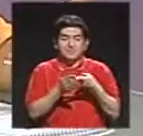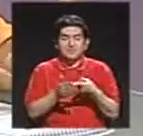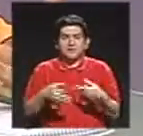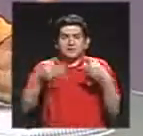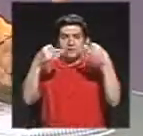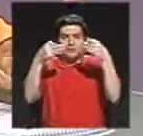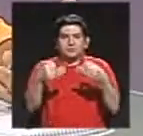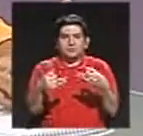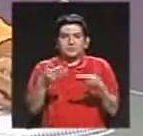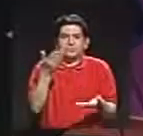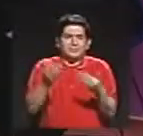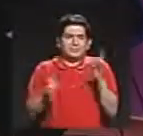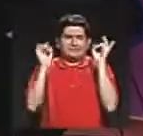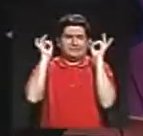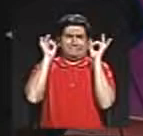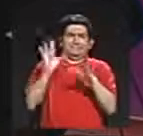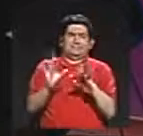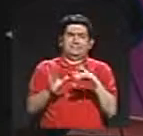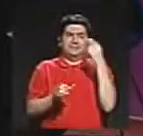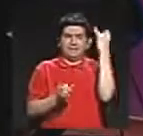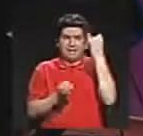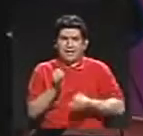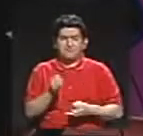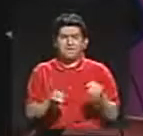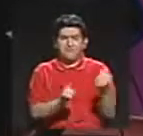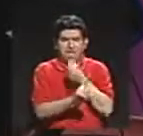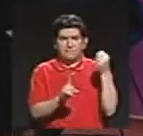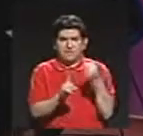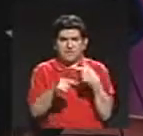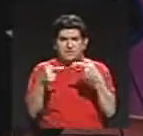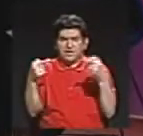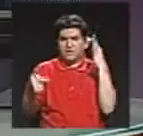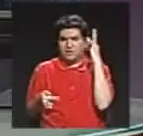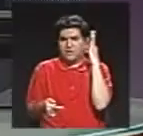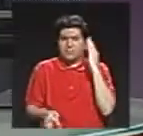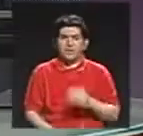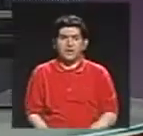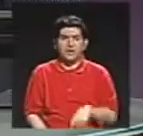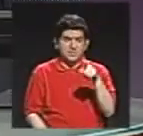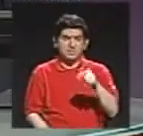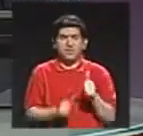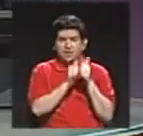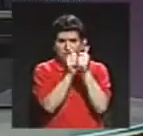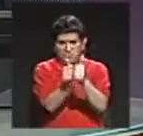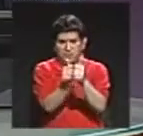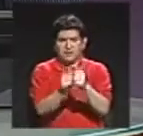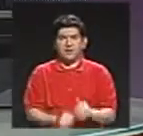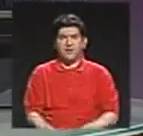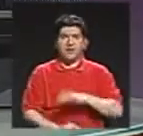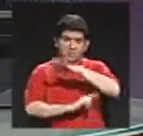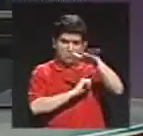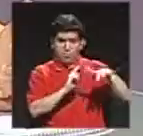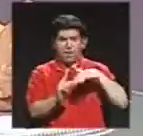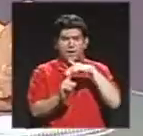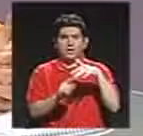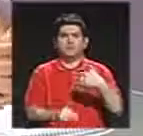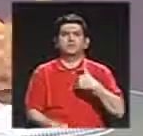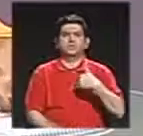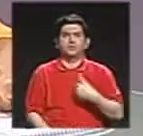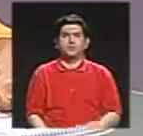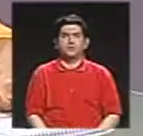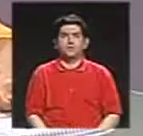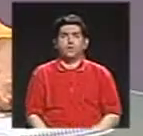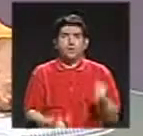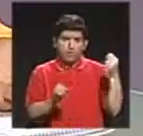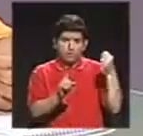decisiones que son pésimas Y que terminan siendo violentas para las mujeres que que a sus lados verdad y que están a sus alrededores